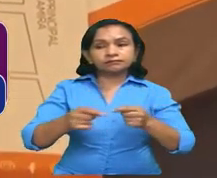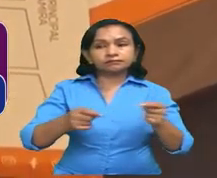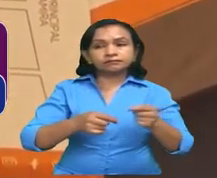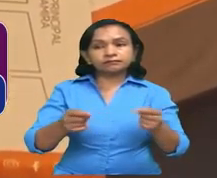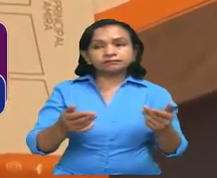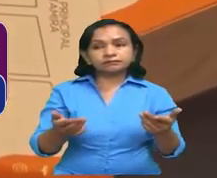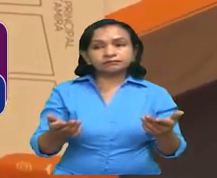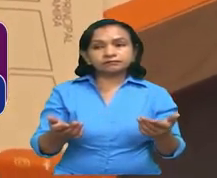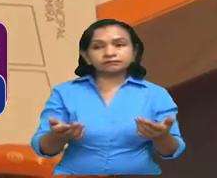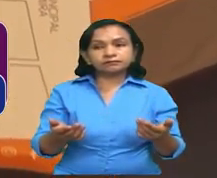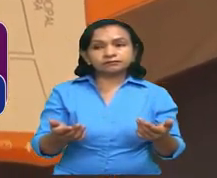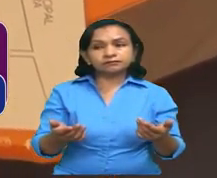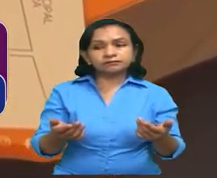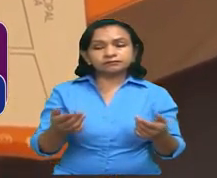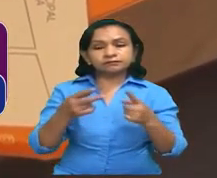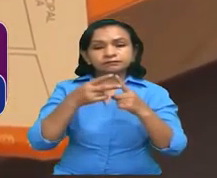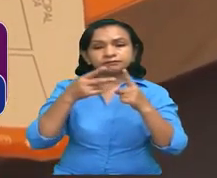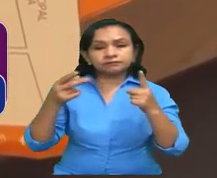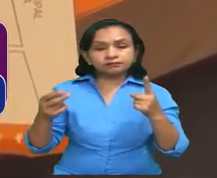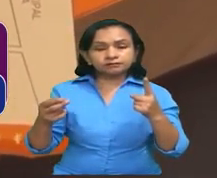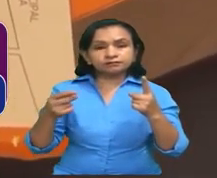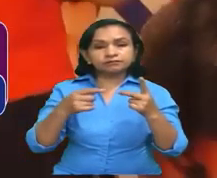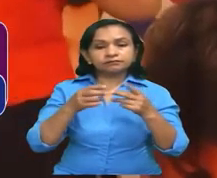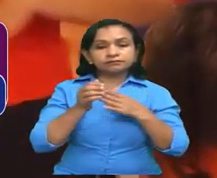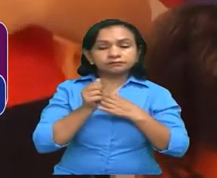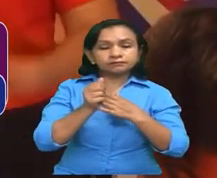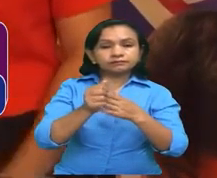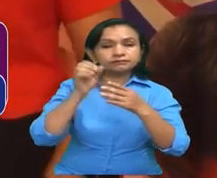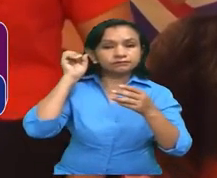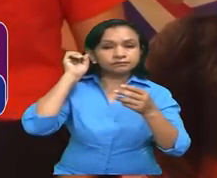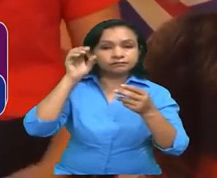Uh-huh. ¿Qué oportunidad pueden ver